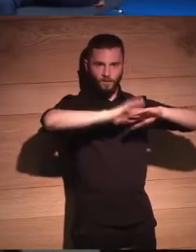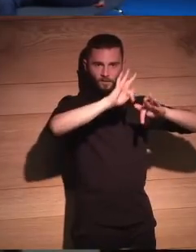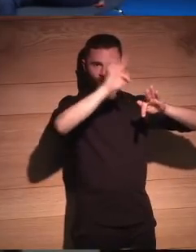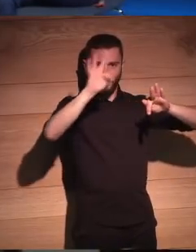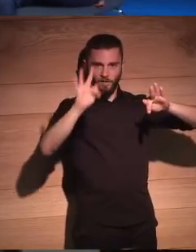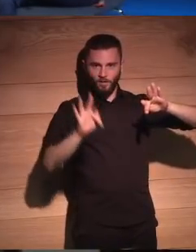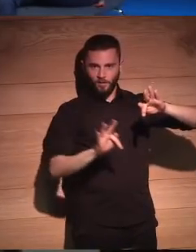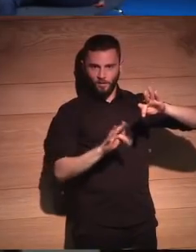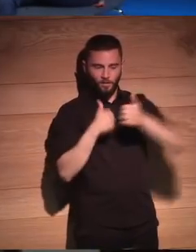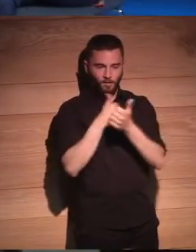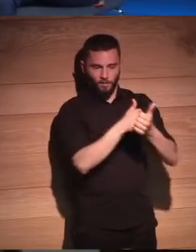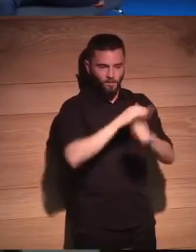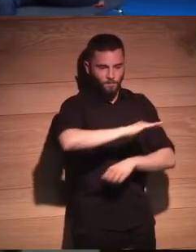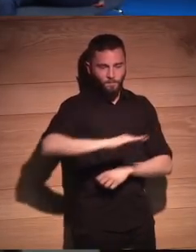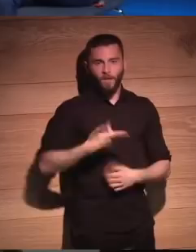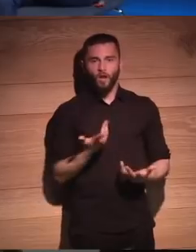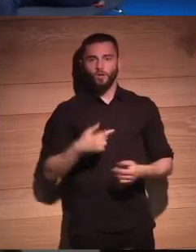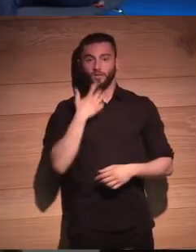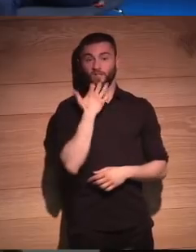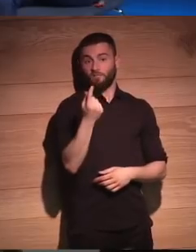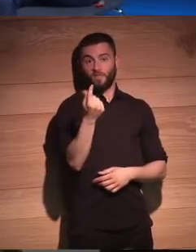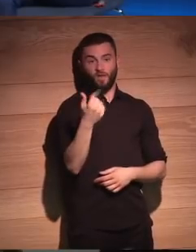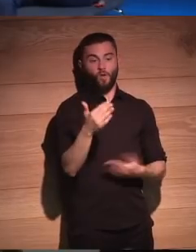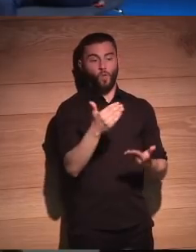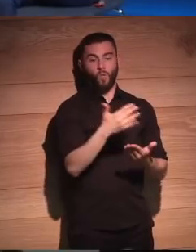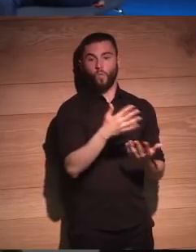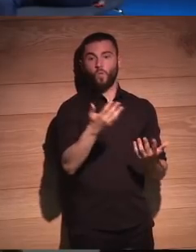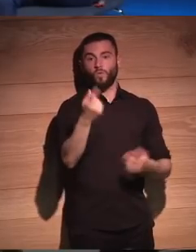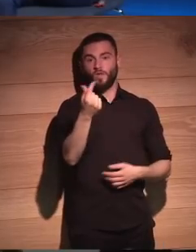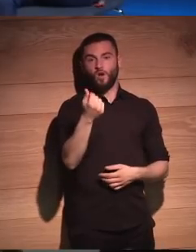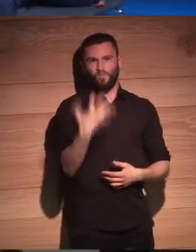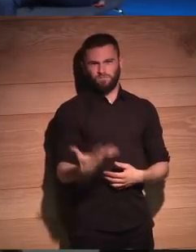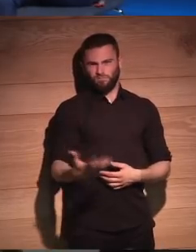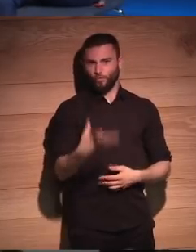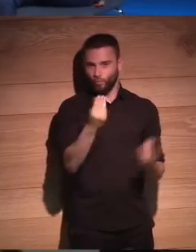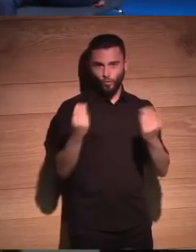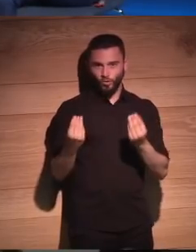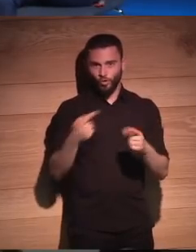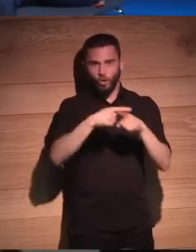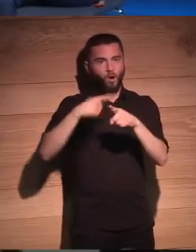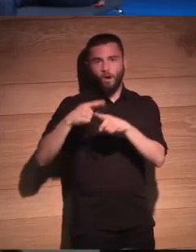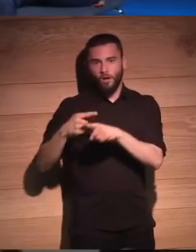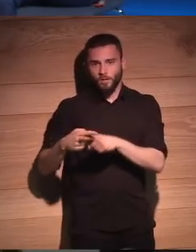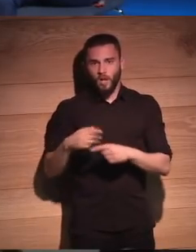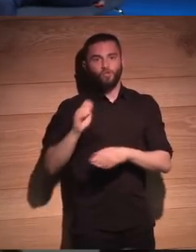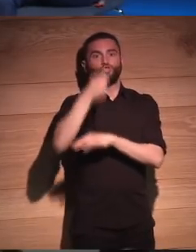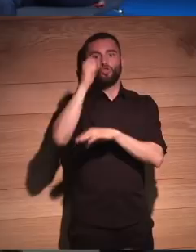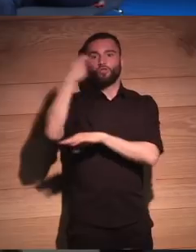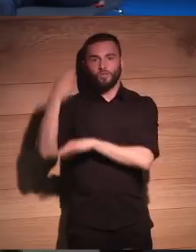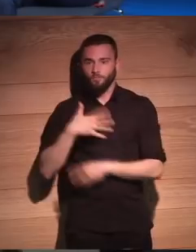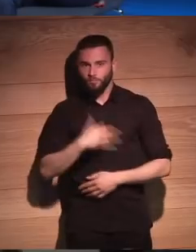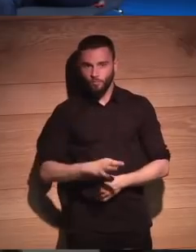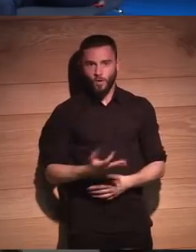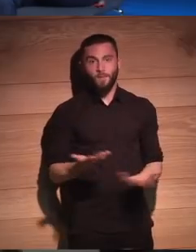maleantes cuando tiene tantísimo dinero que podría directamente con su dinero conseguir muchas más cosas. Pero claro, no habría personaje. ¿Es moral lo que hace